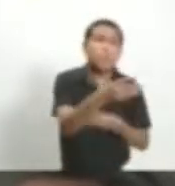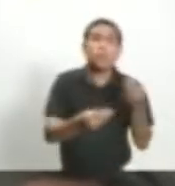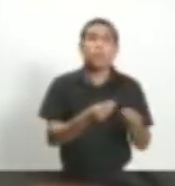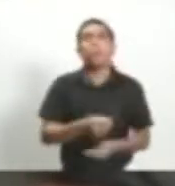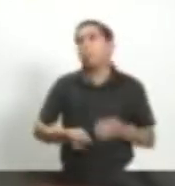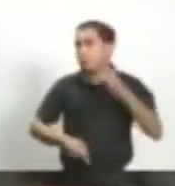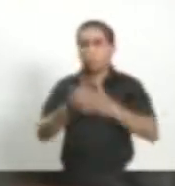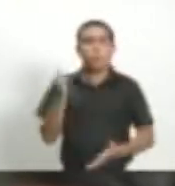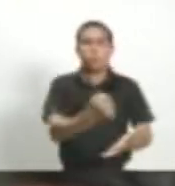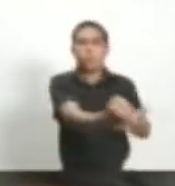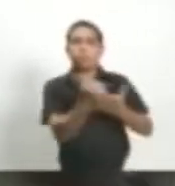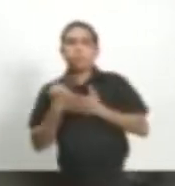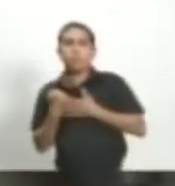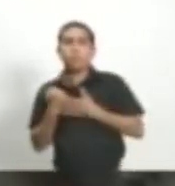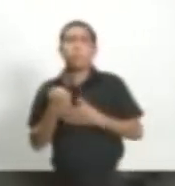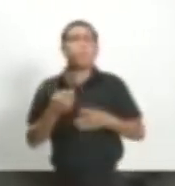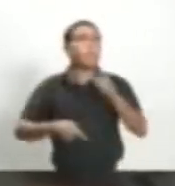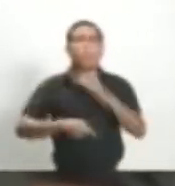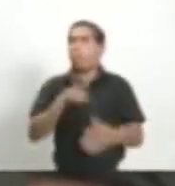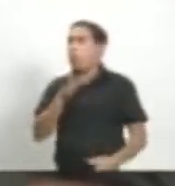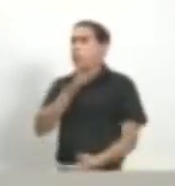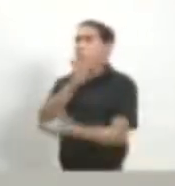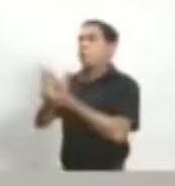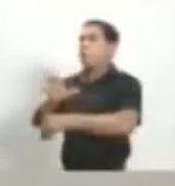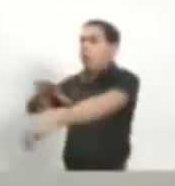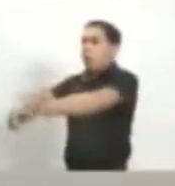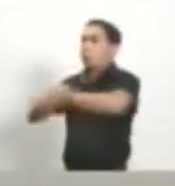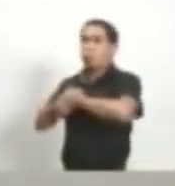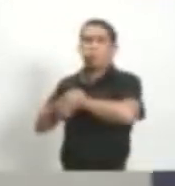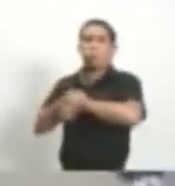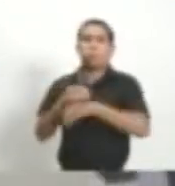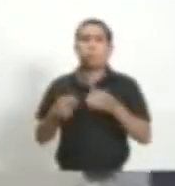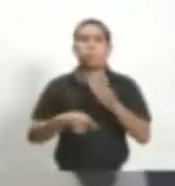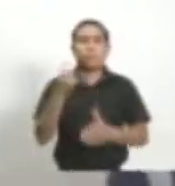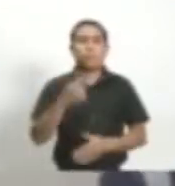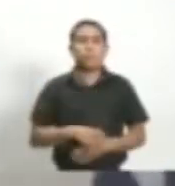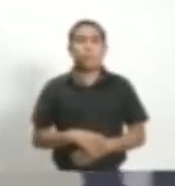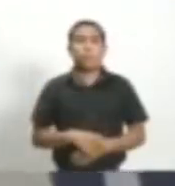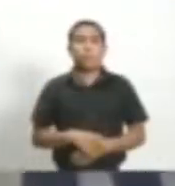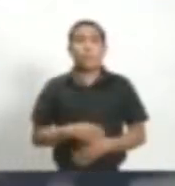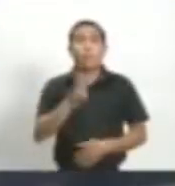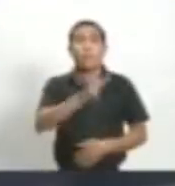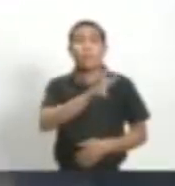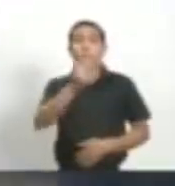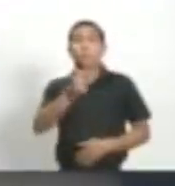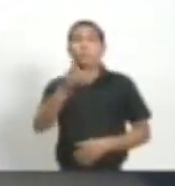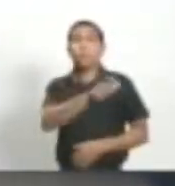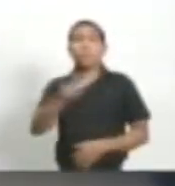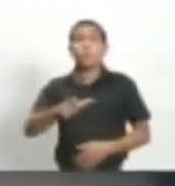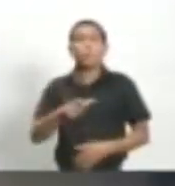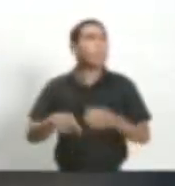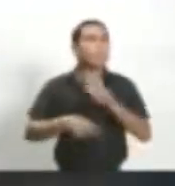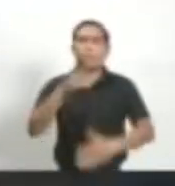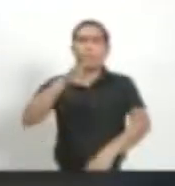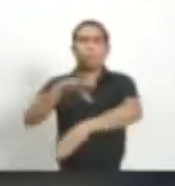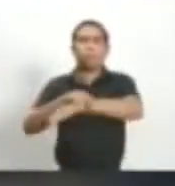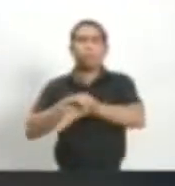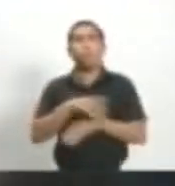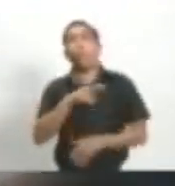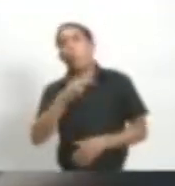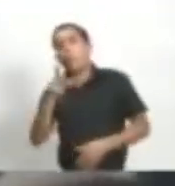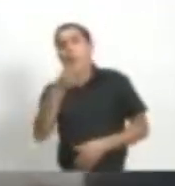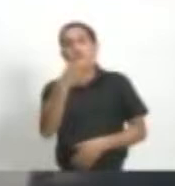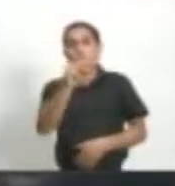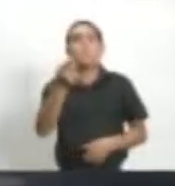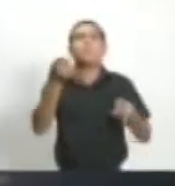se produce afortunadamente la captura de estos 2 sujetos. Por esta modalidad han sido capturadas 38 personas y otras 20 relacionadas